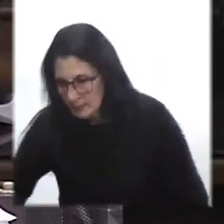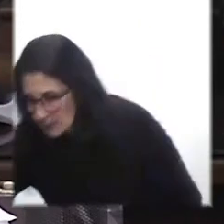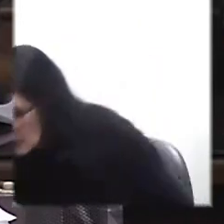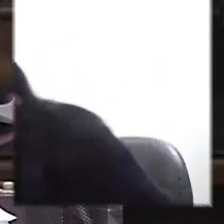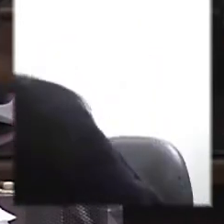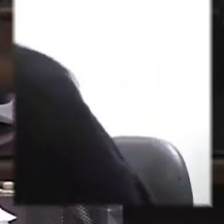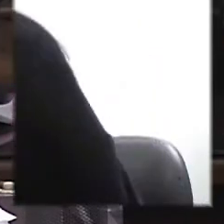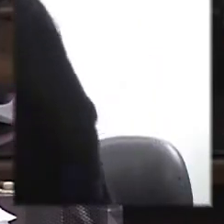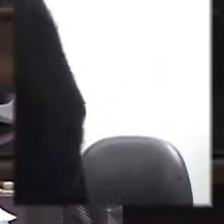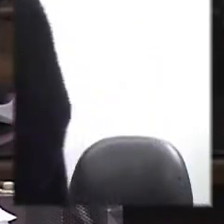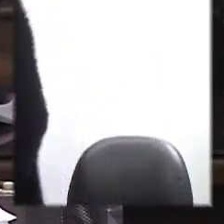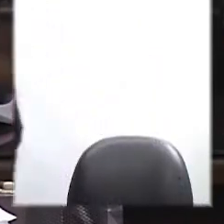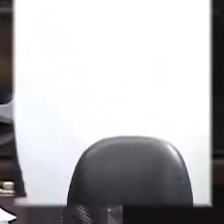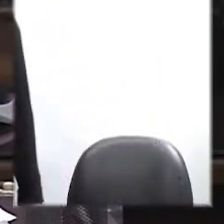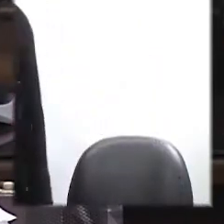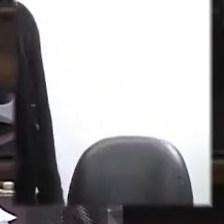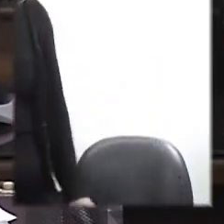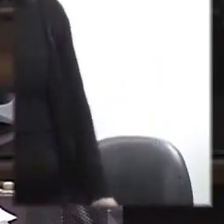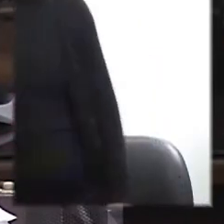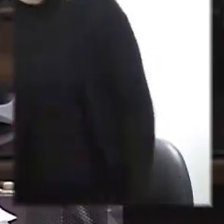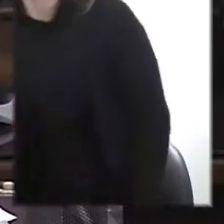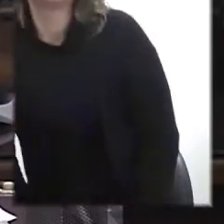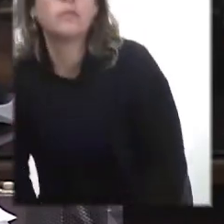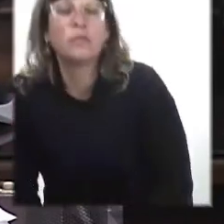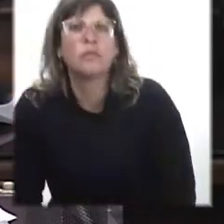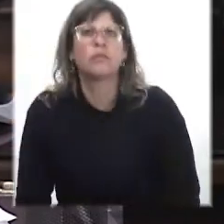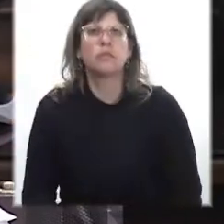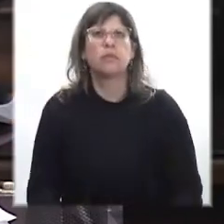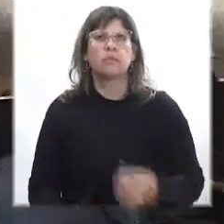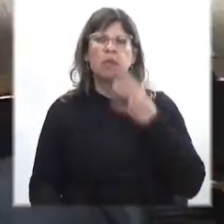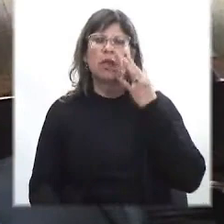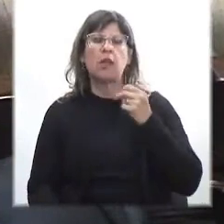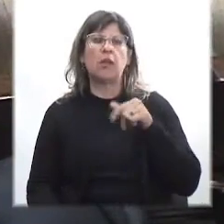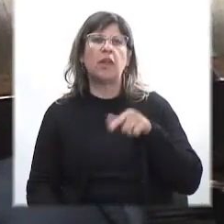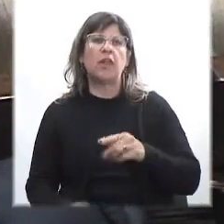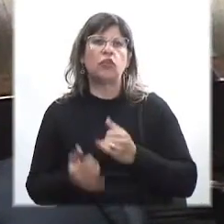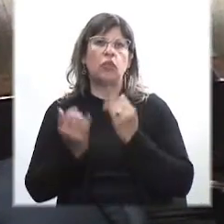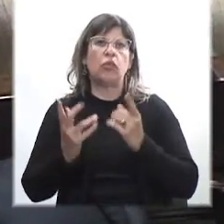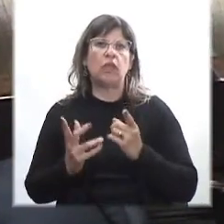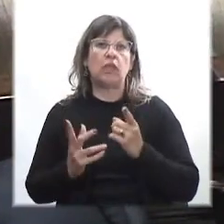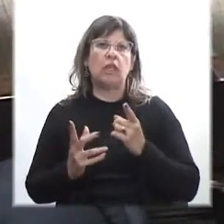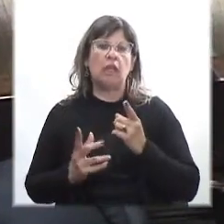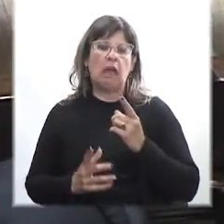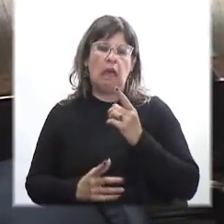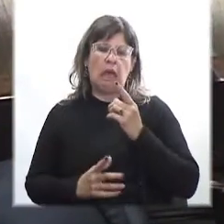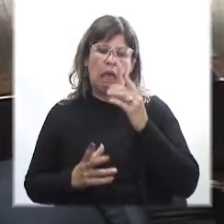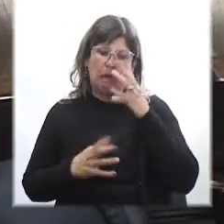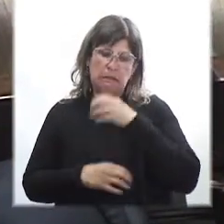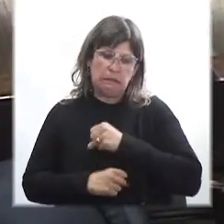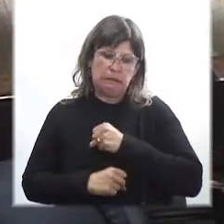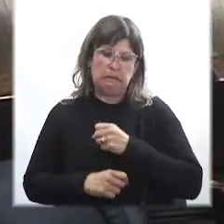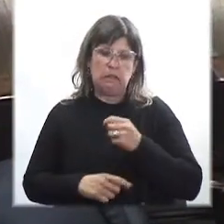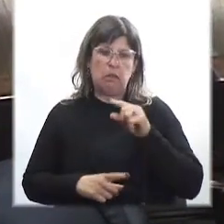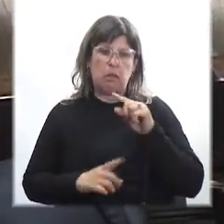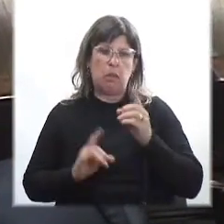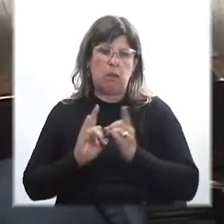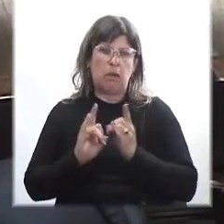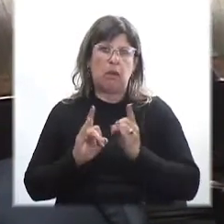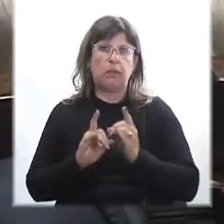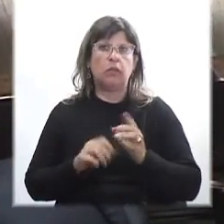Gracias, señor presidente. La verdad que siento que hoy es un día triste para este Parlamento porque